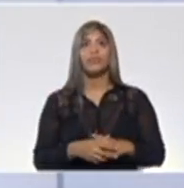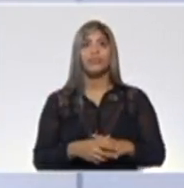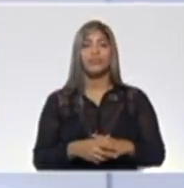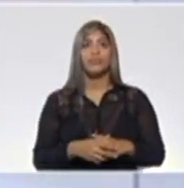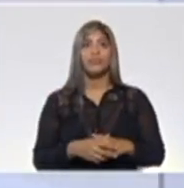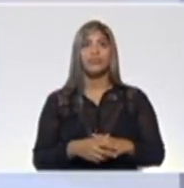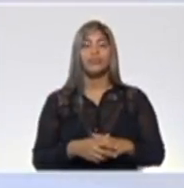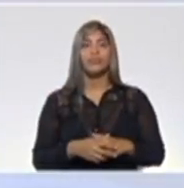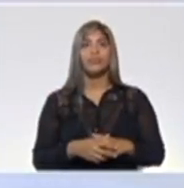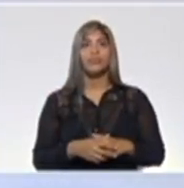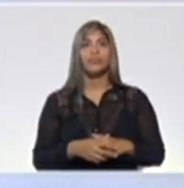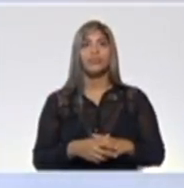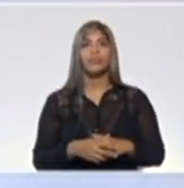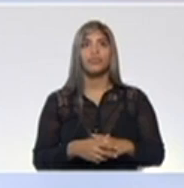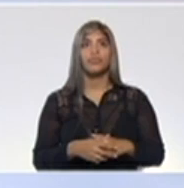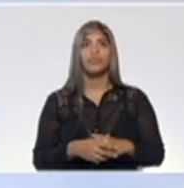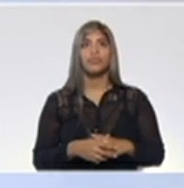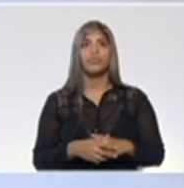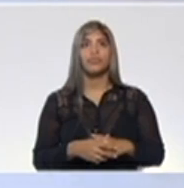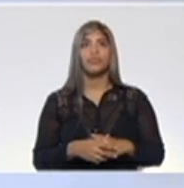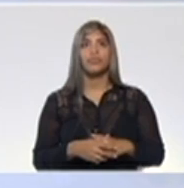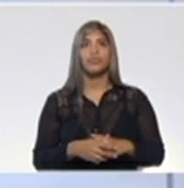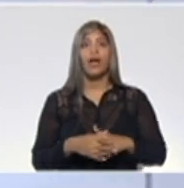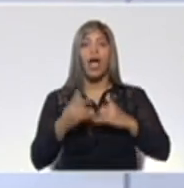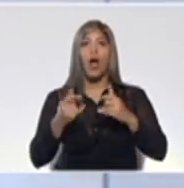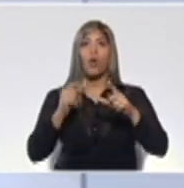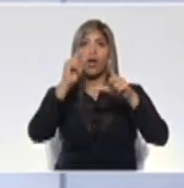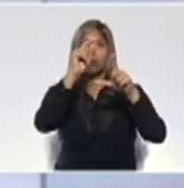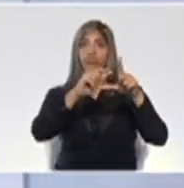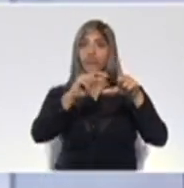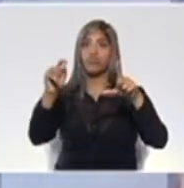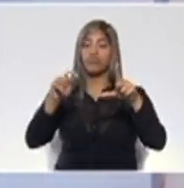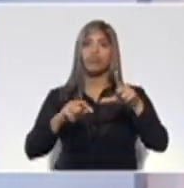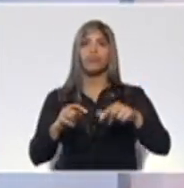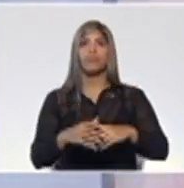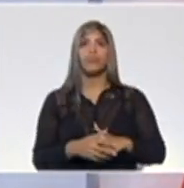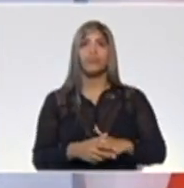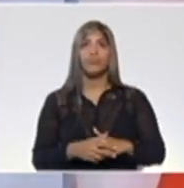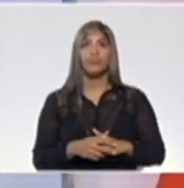Y con la regla y la escuadra vamos a hacer